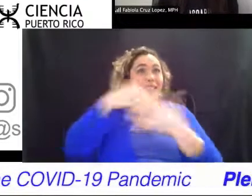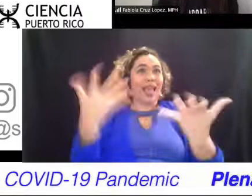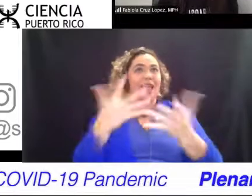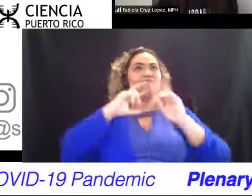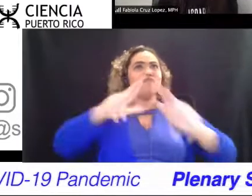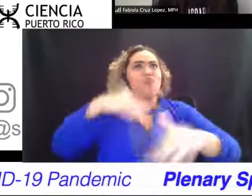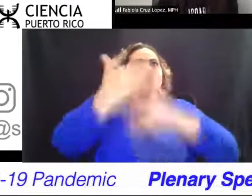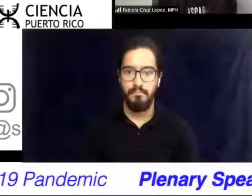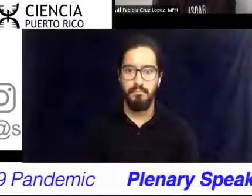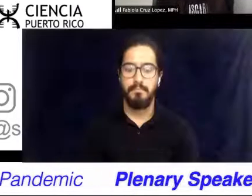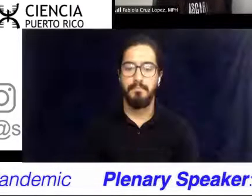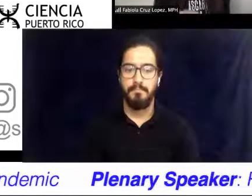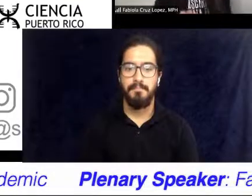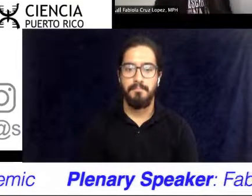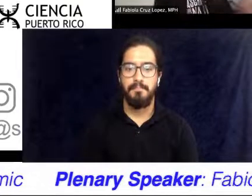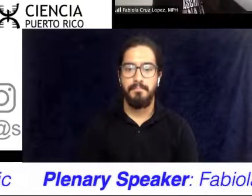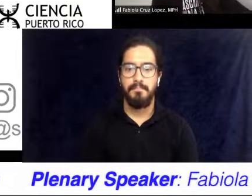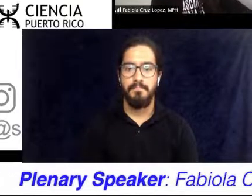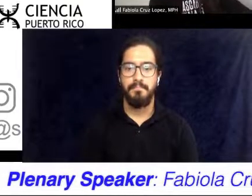Gracias.